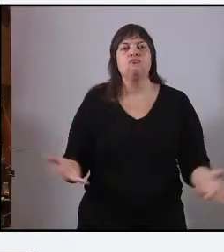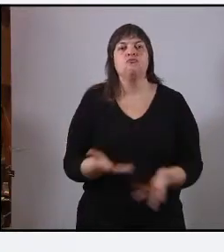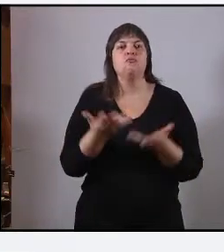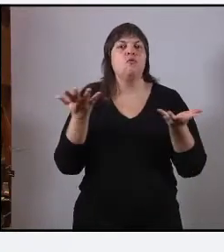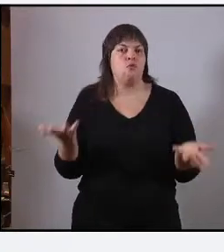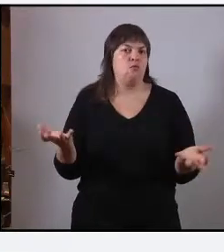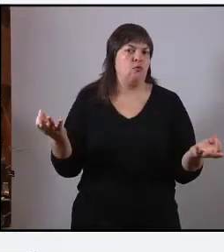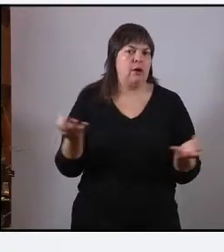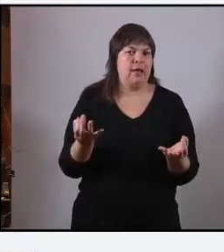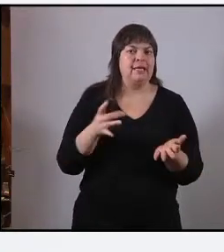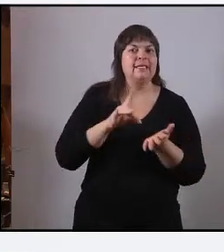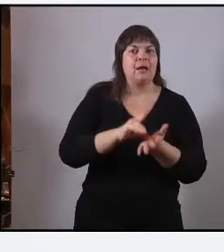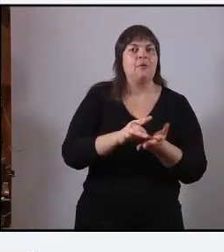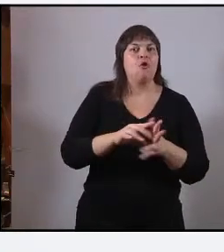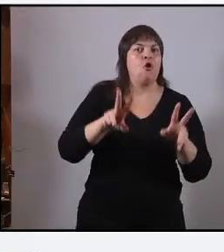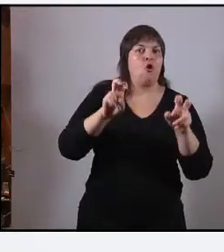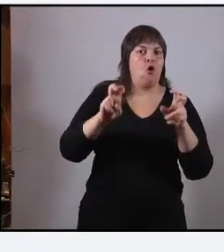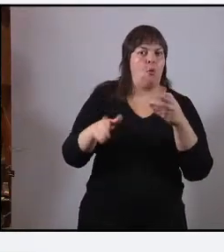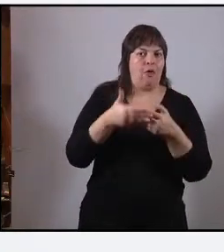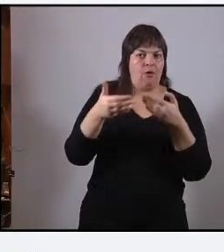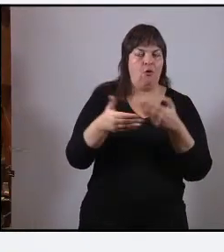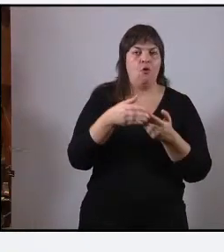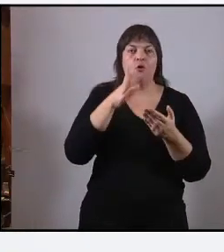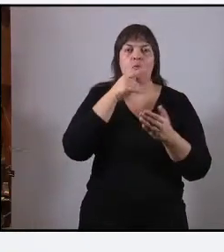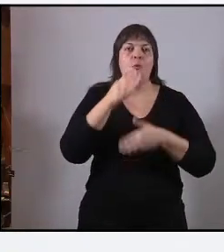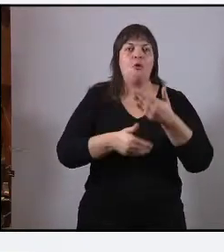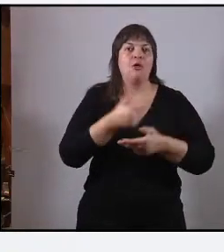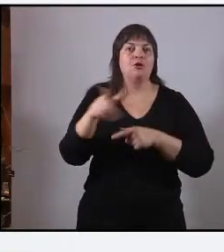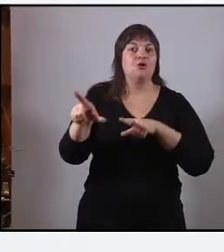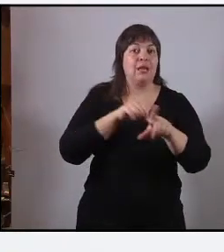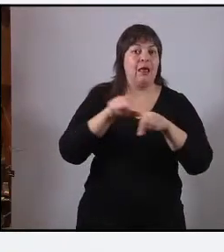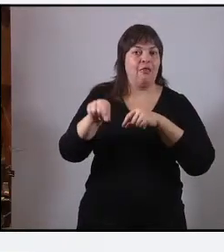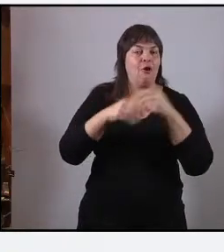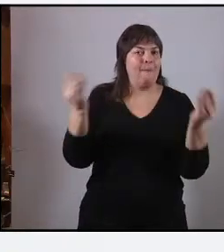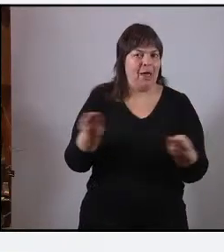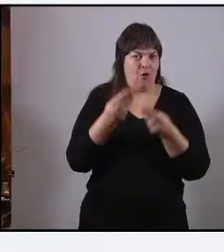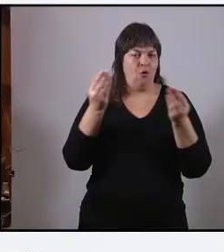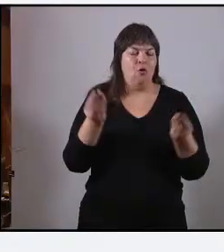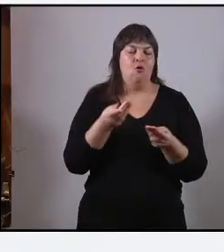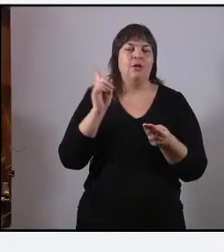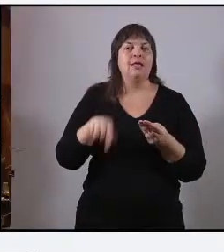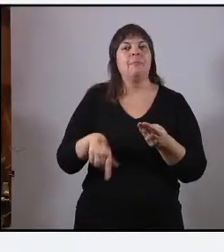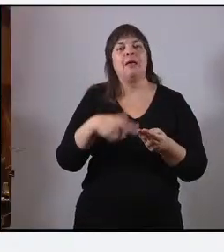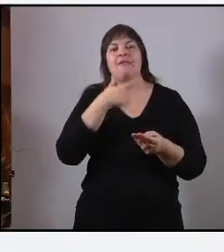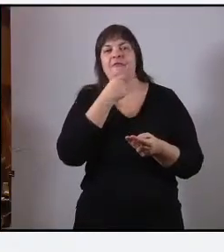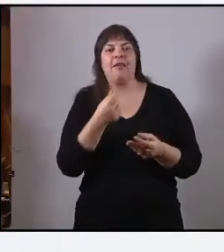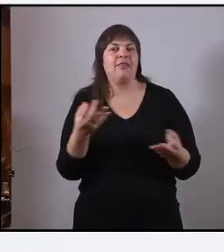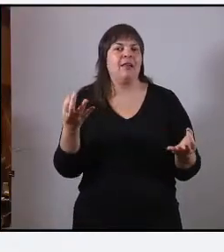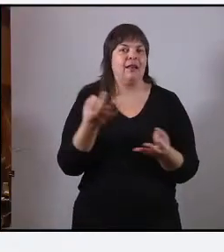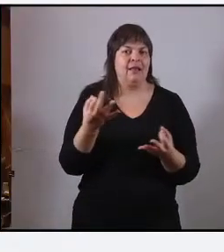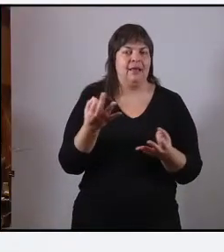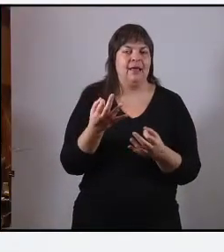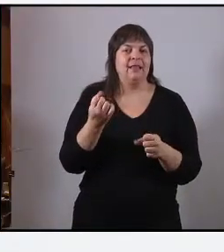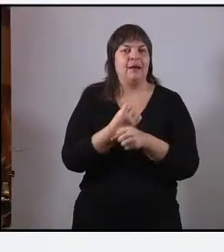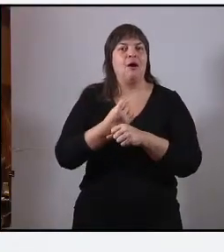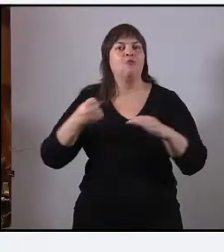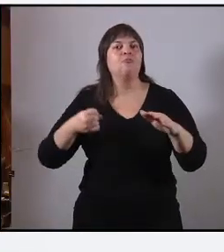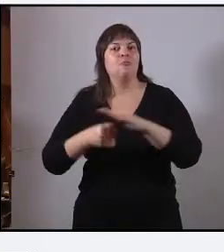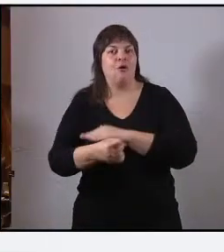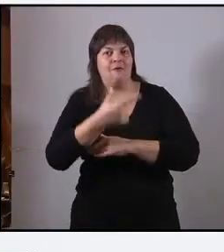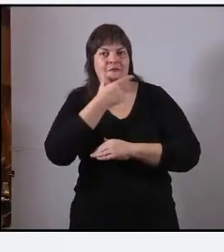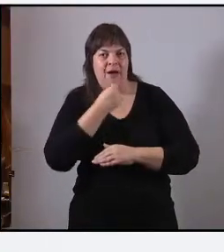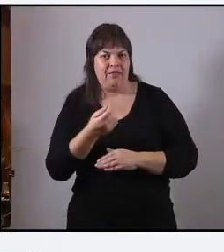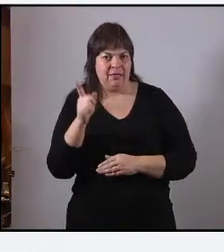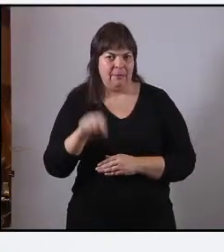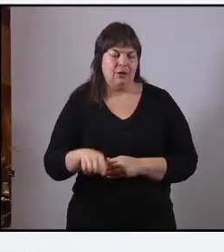servicio innovador para mejorar los procesos de selección y también para facilitar el acceso al empleo. Lo vamos